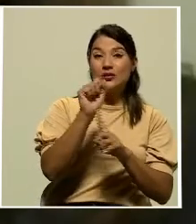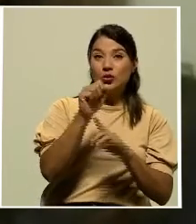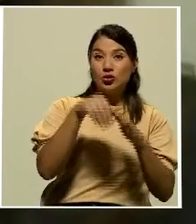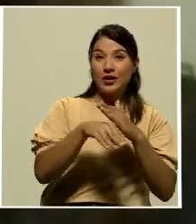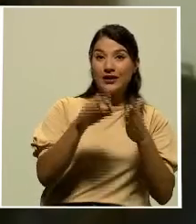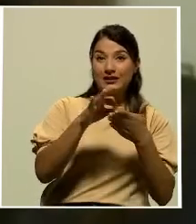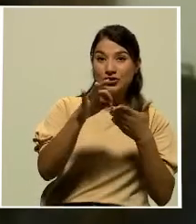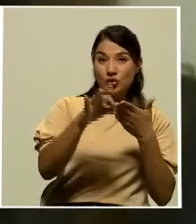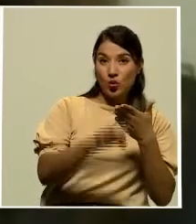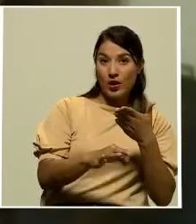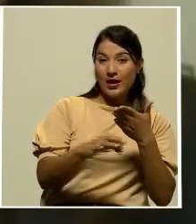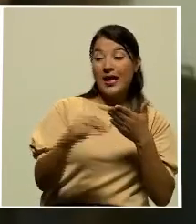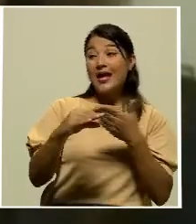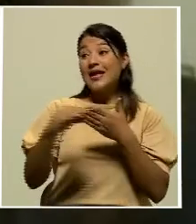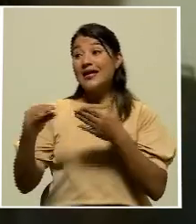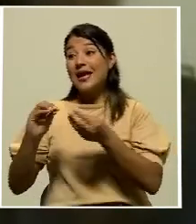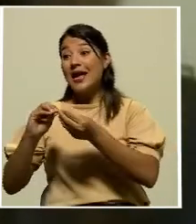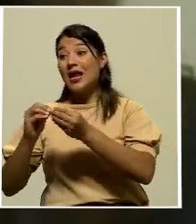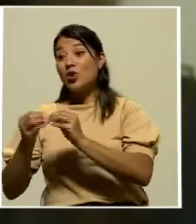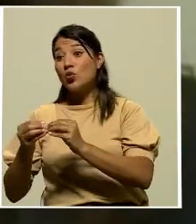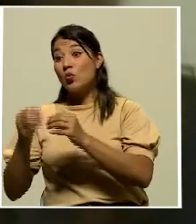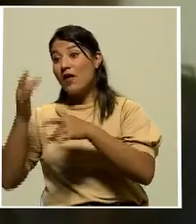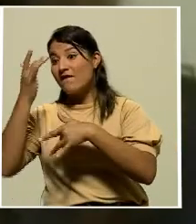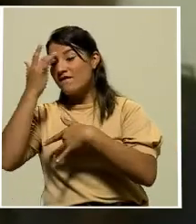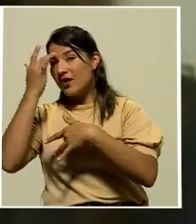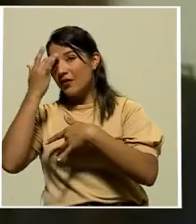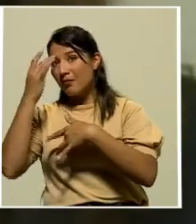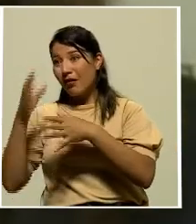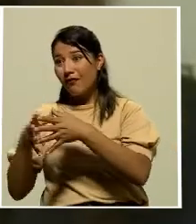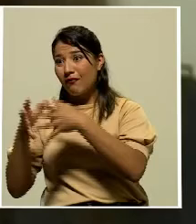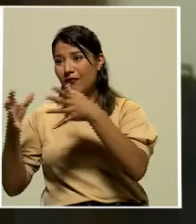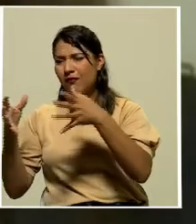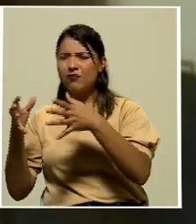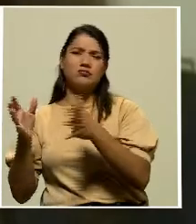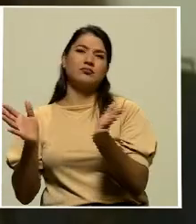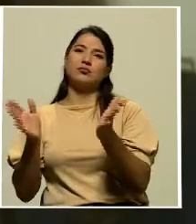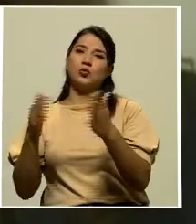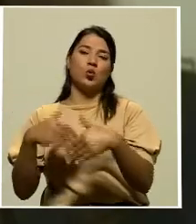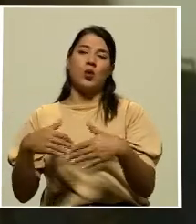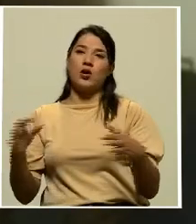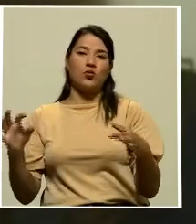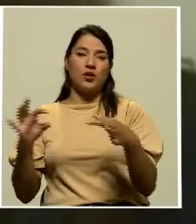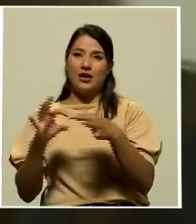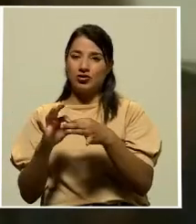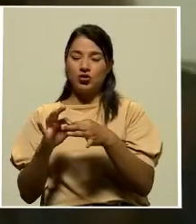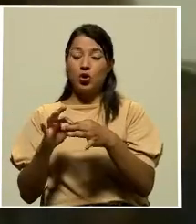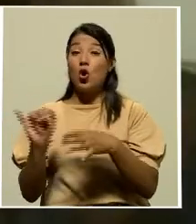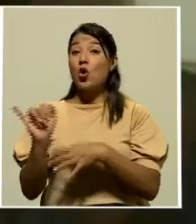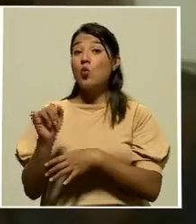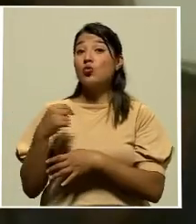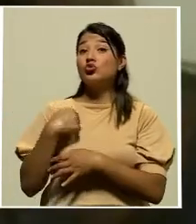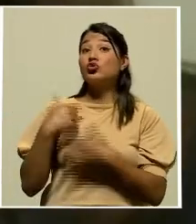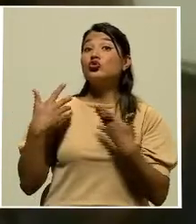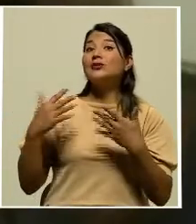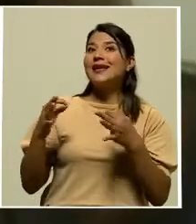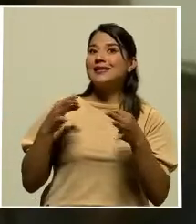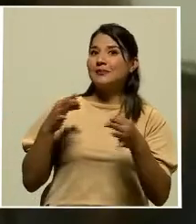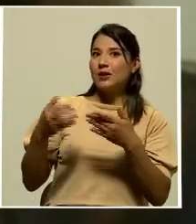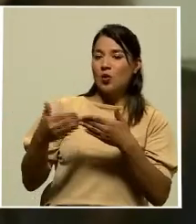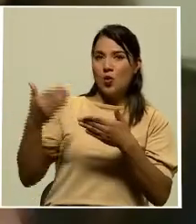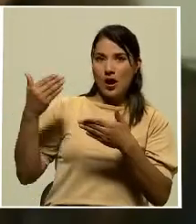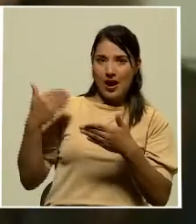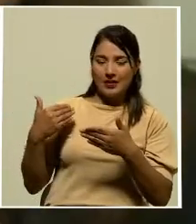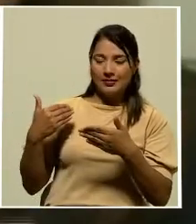as taxas de infecção del COVID em las comunidades. Ou seja, como falei antes, não é